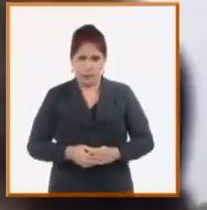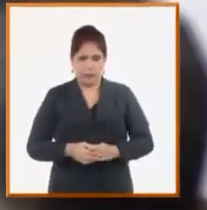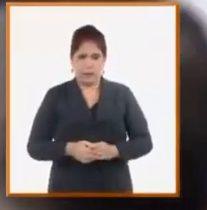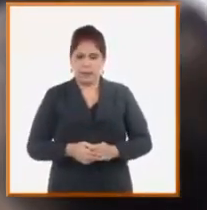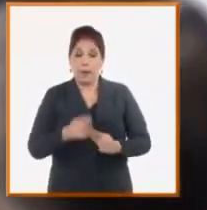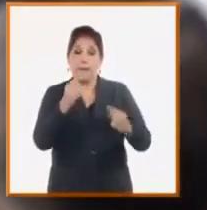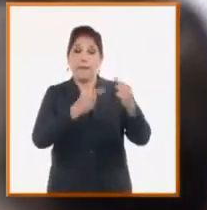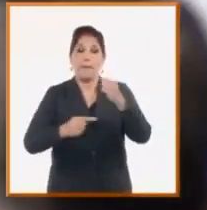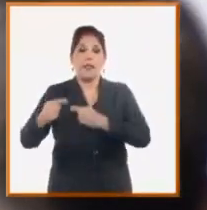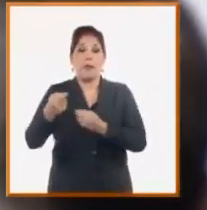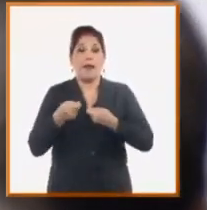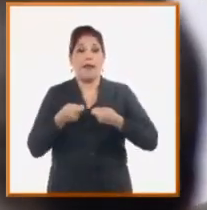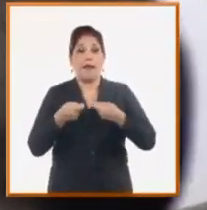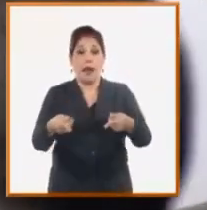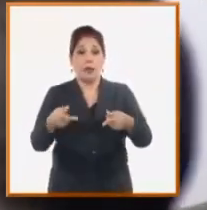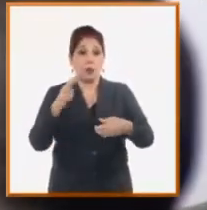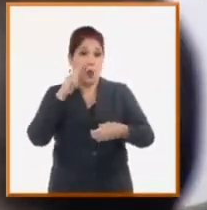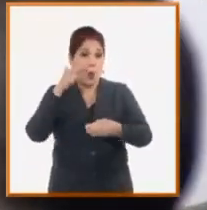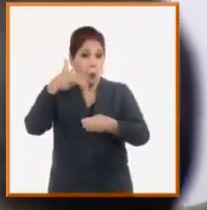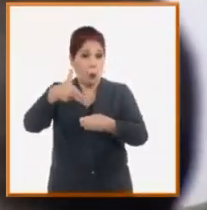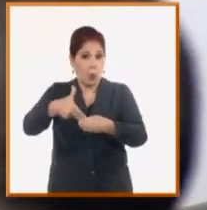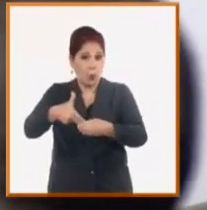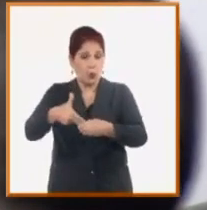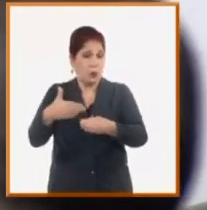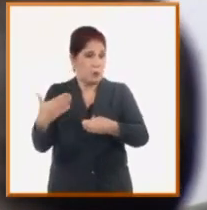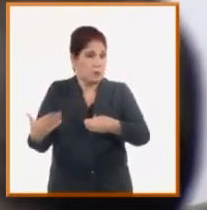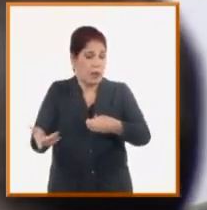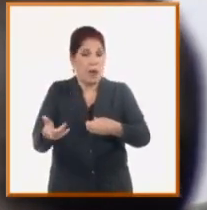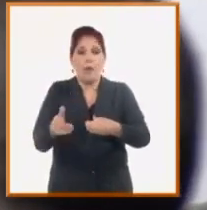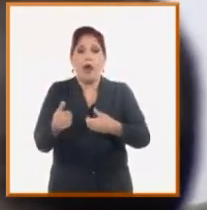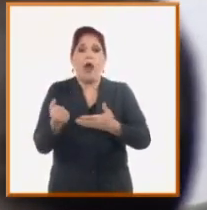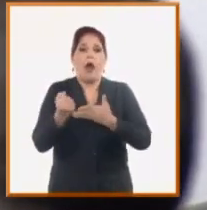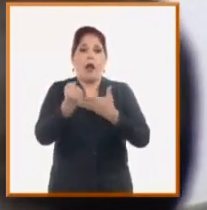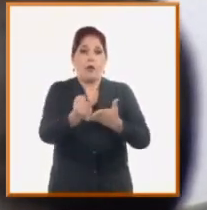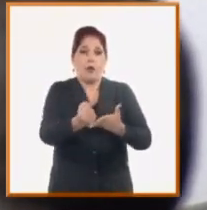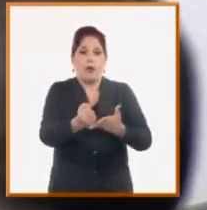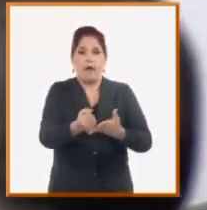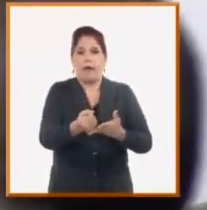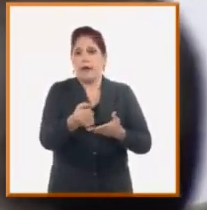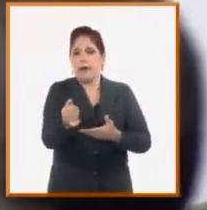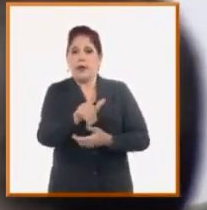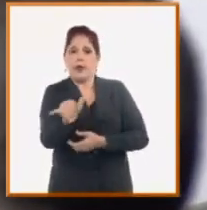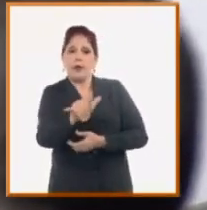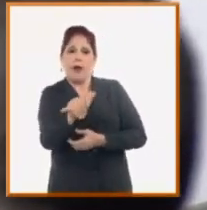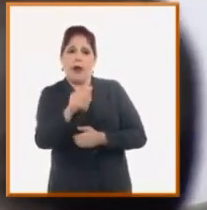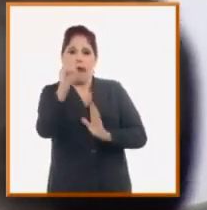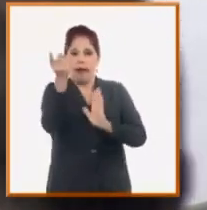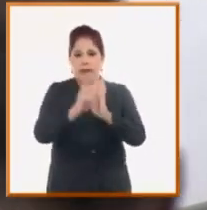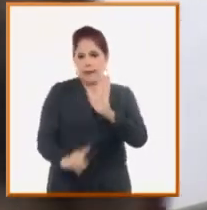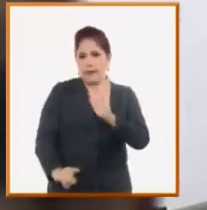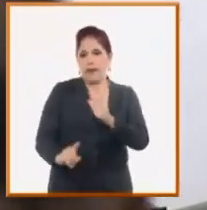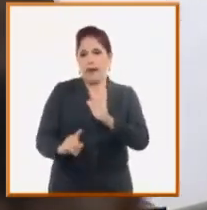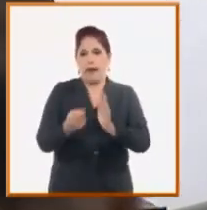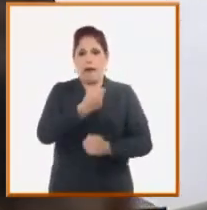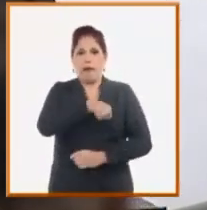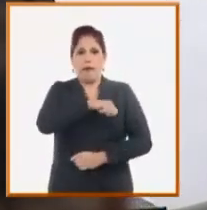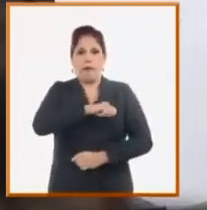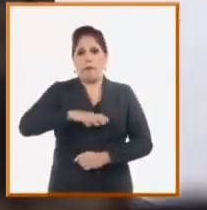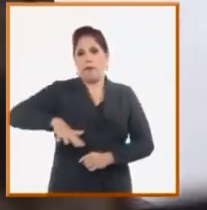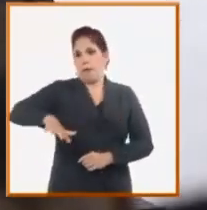El principal gasto que estamos teniendo para poder sostener la electricidad a la población